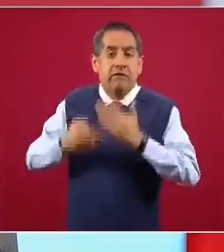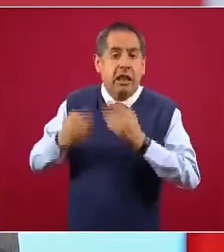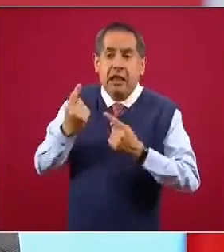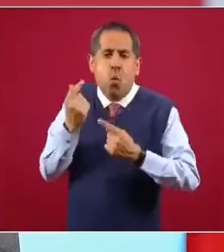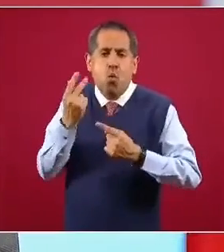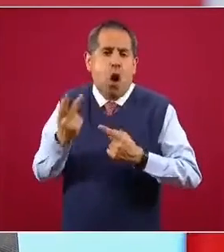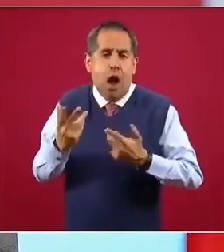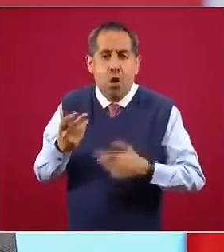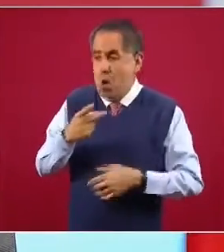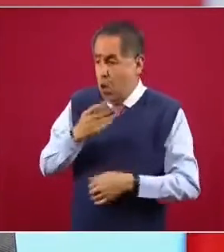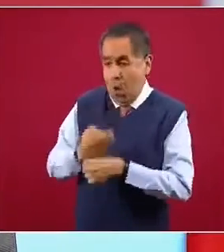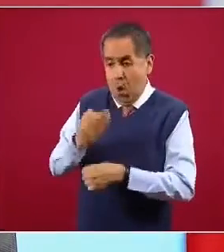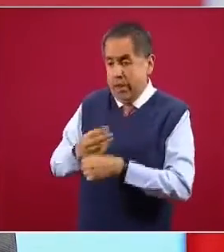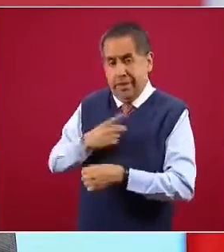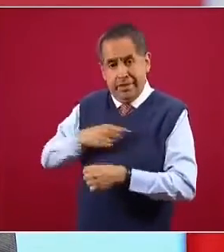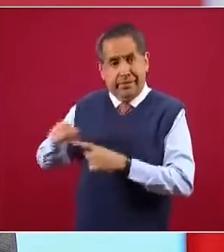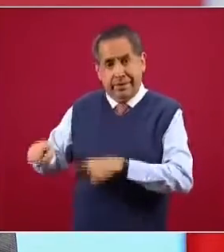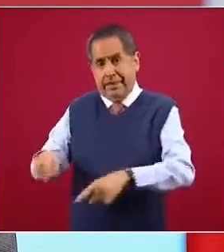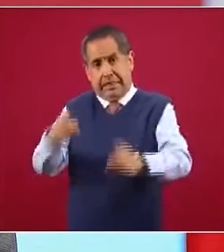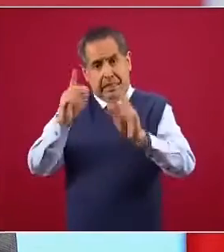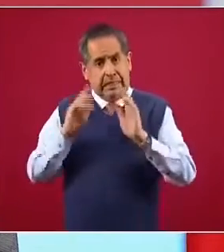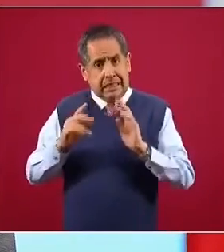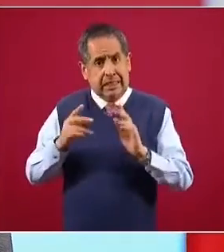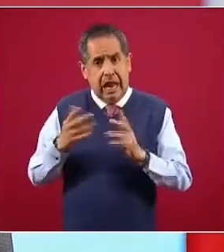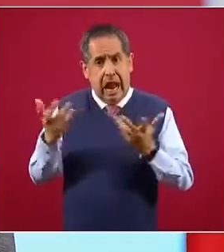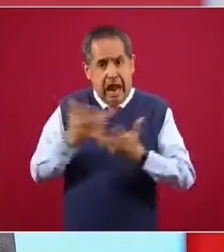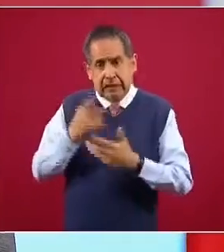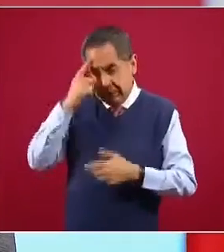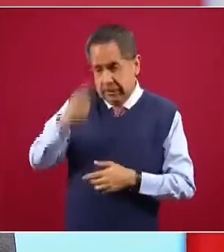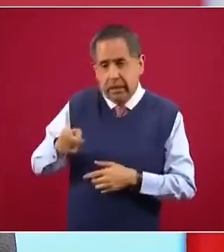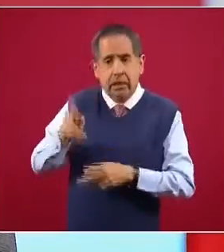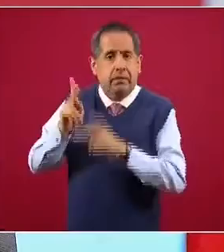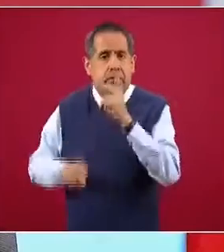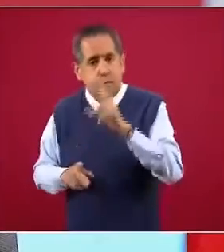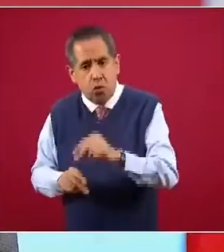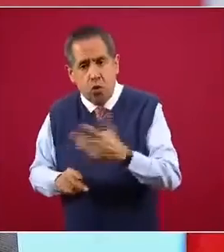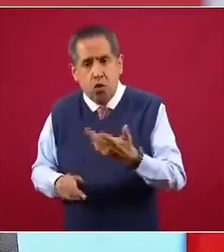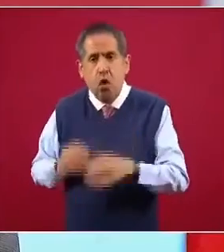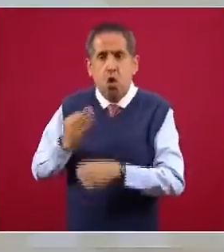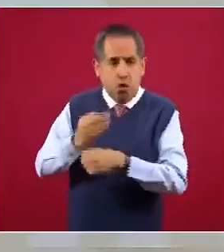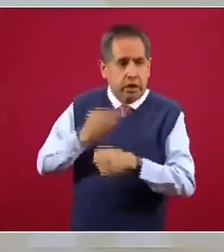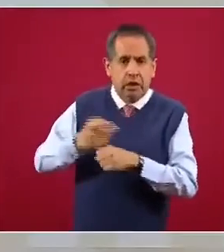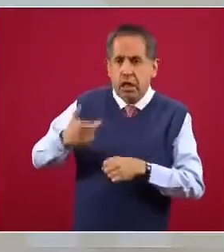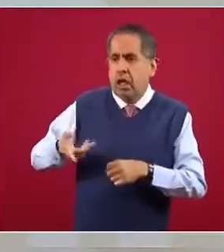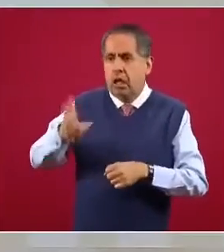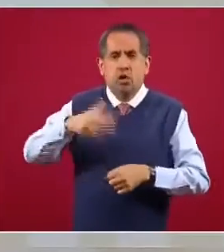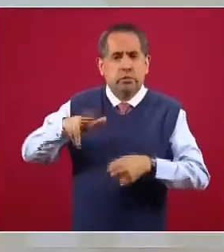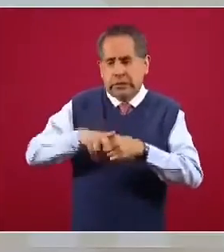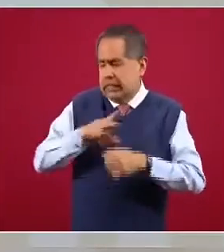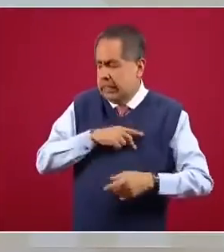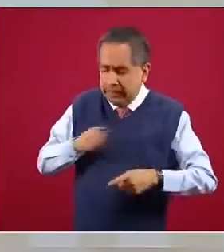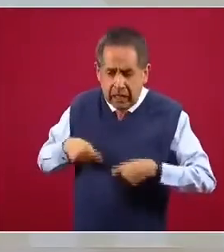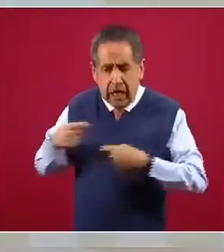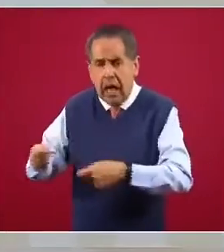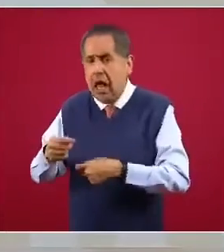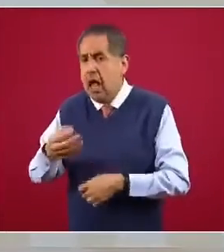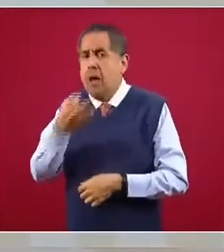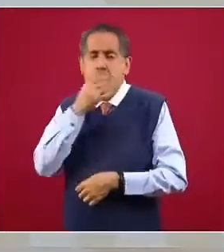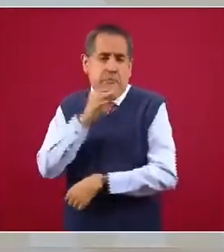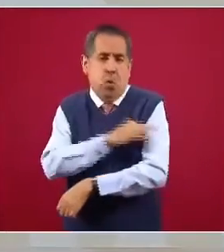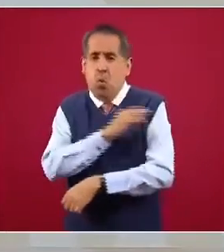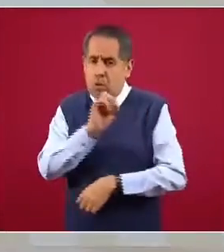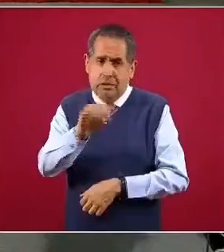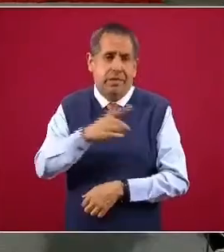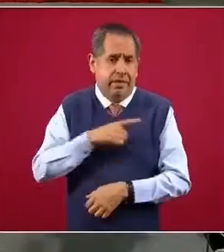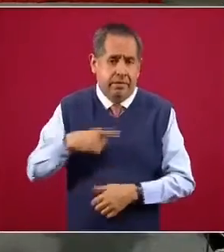y ahorita, de acuerdo a la continuidad de operaciones del sistema de salud, llevar a los niños a vacunar. Muchas